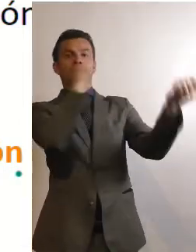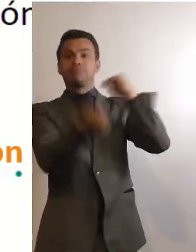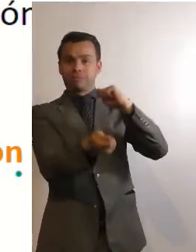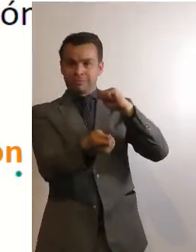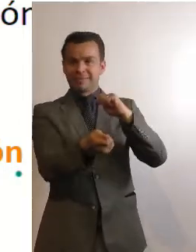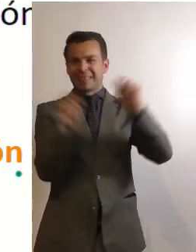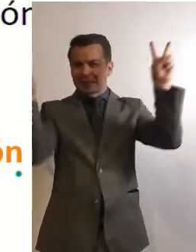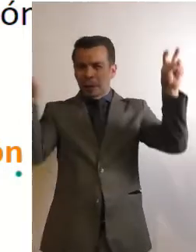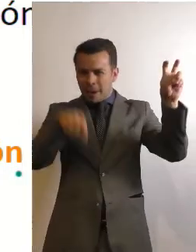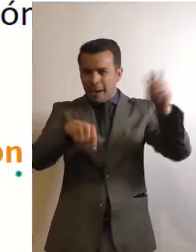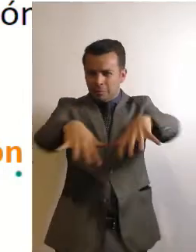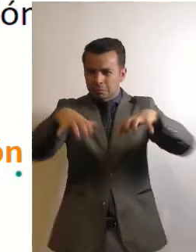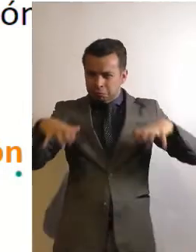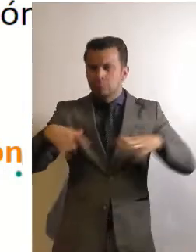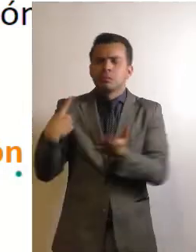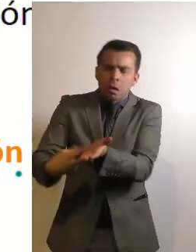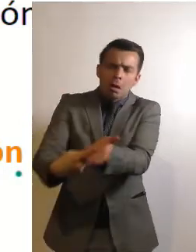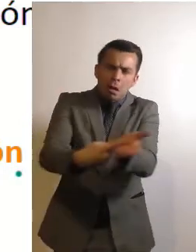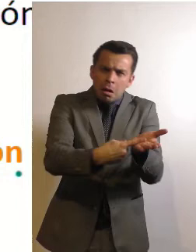nuestra comunidad